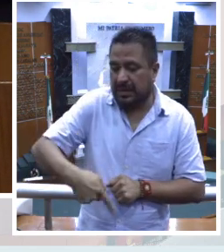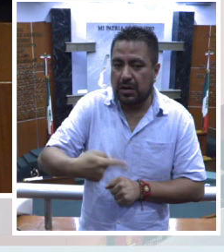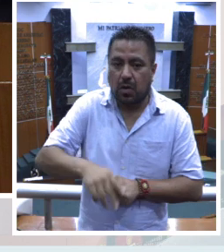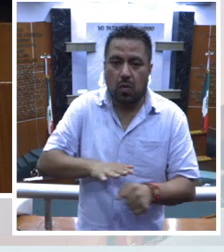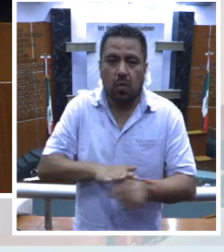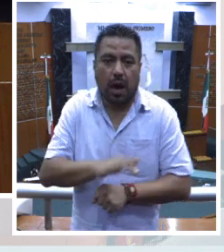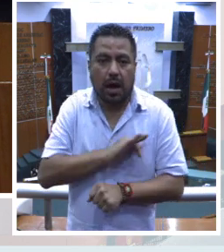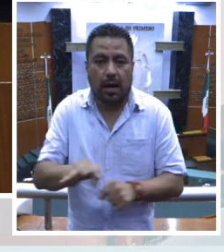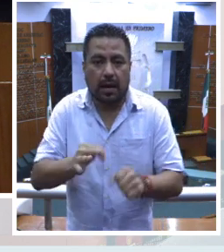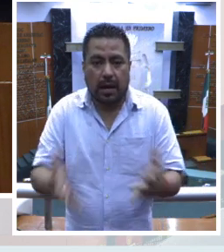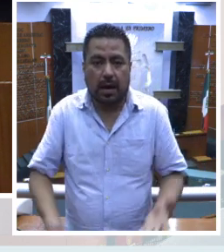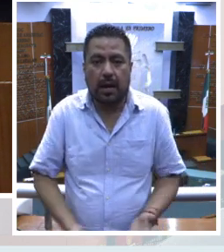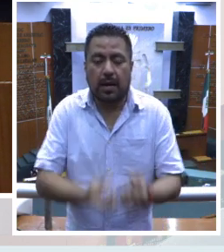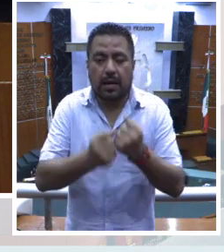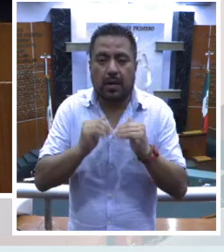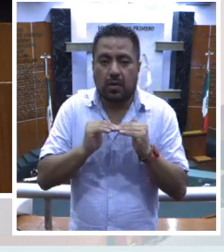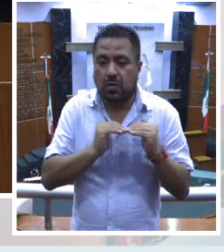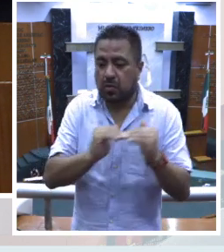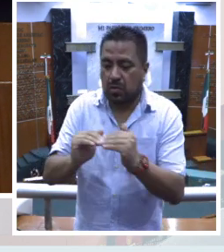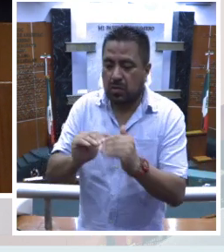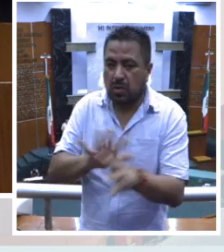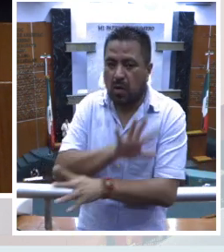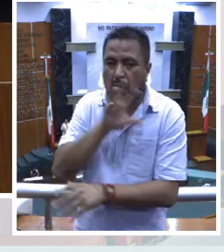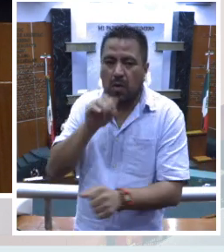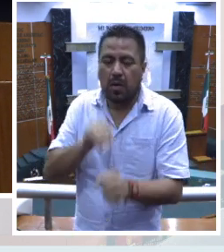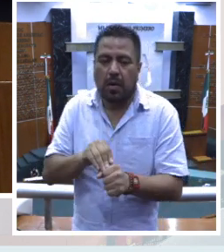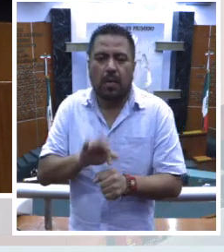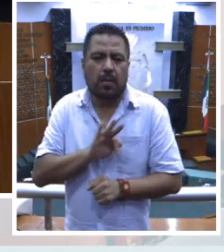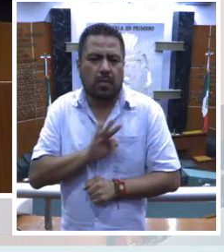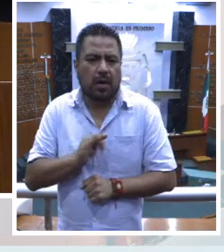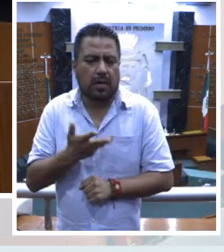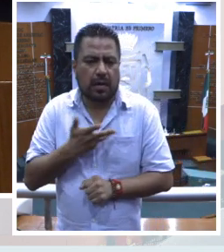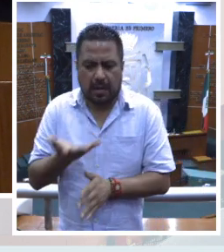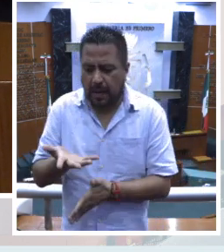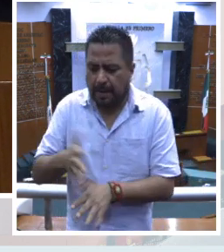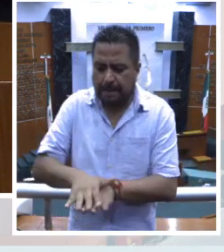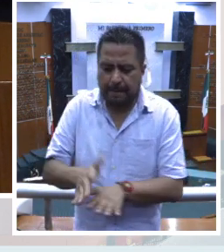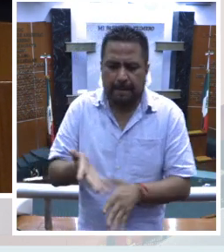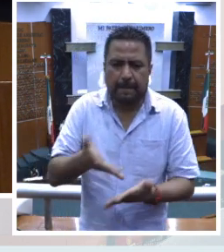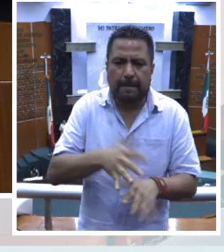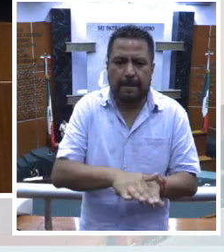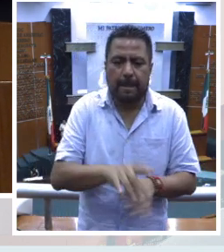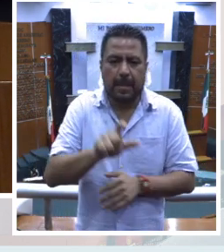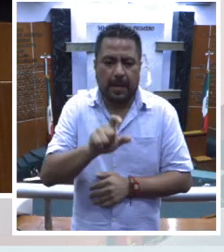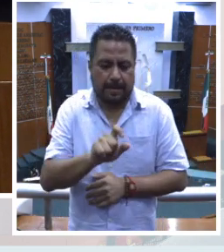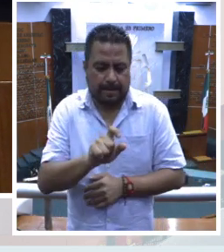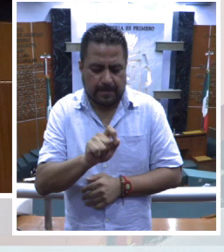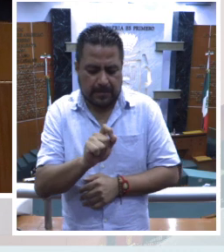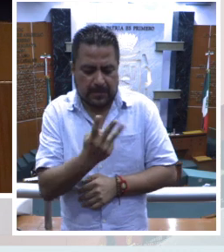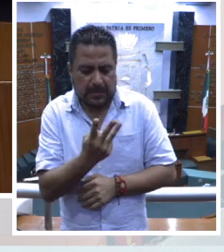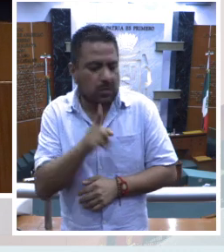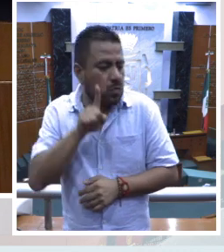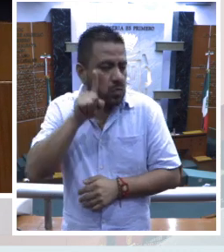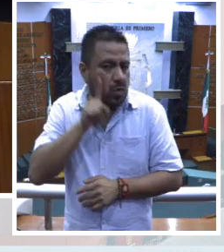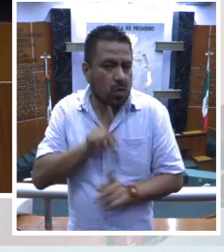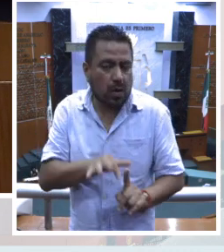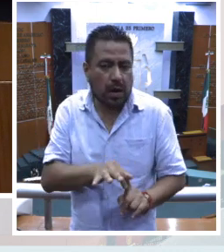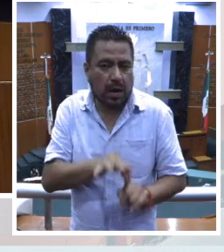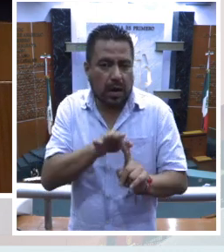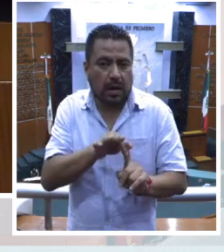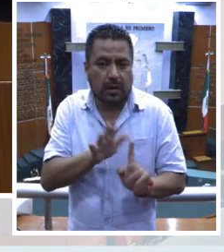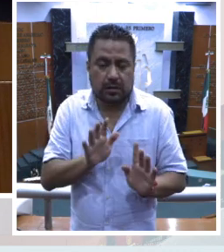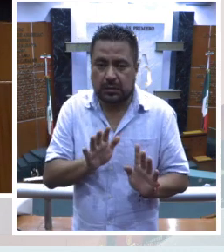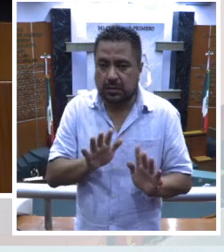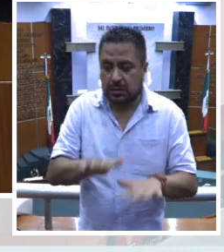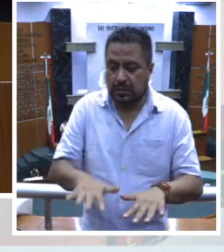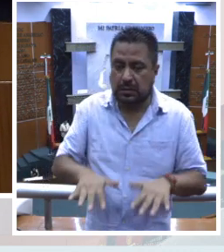que se logró alcanzar la paridad total, al contar con una integración de 23 diputadas mujeres.